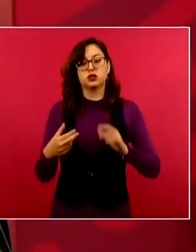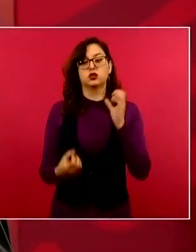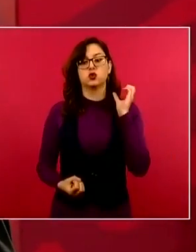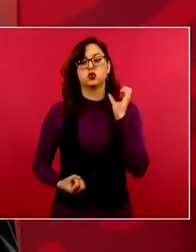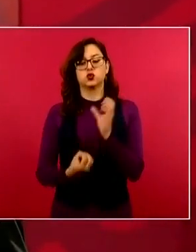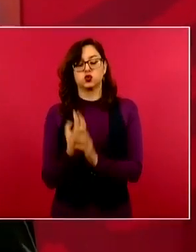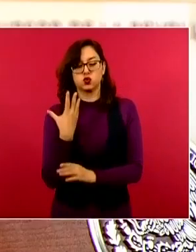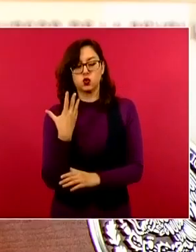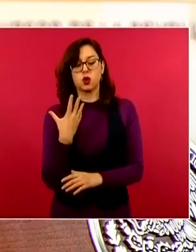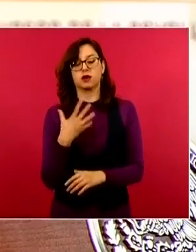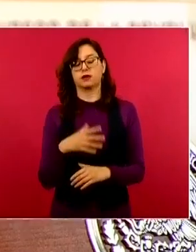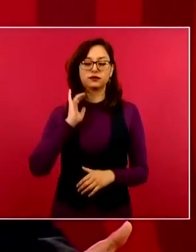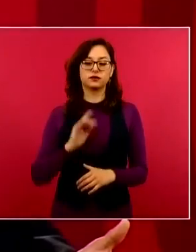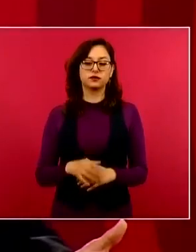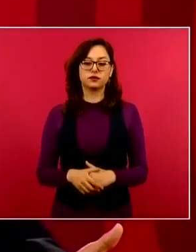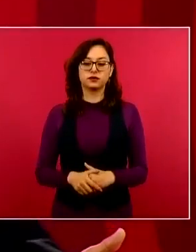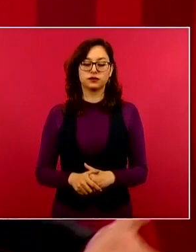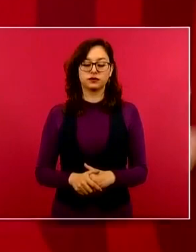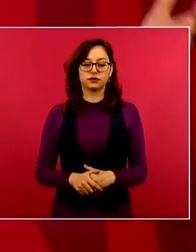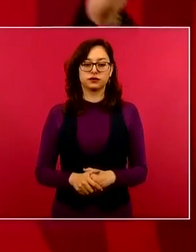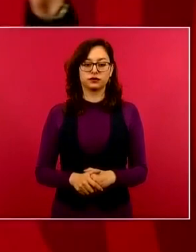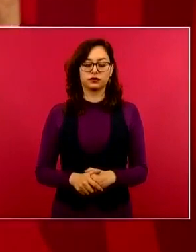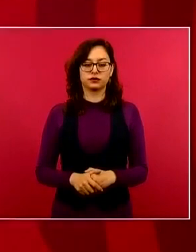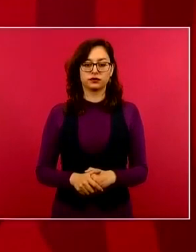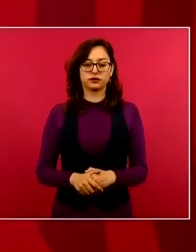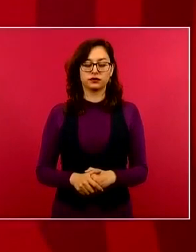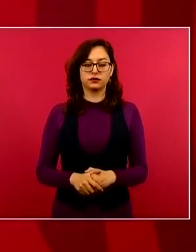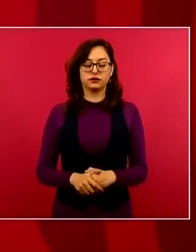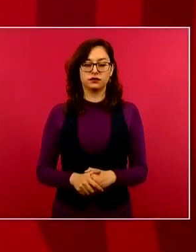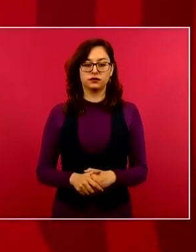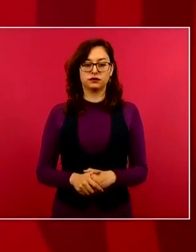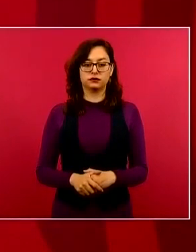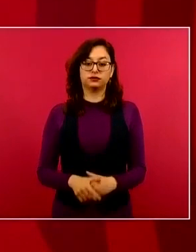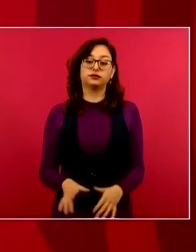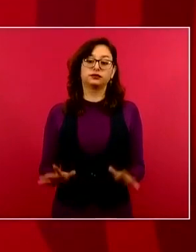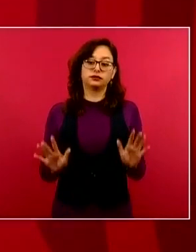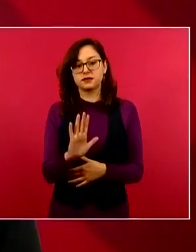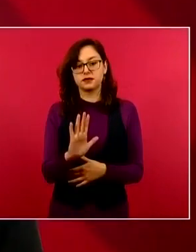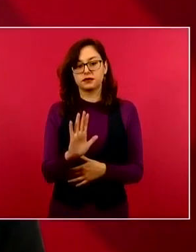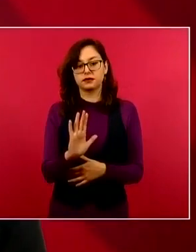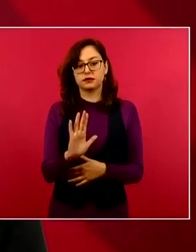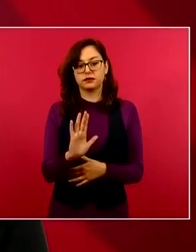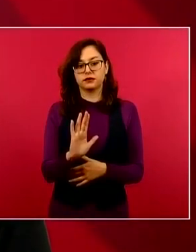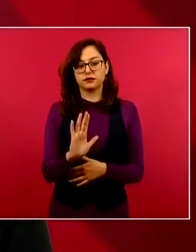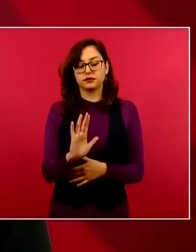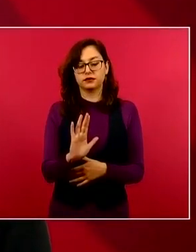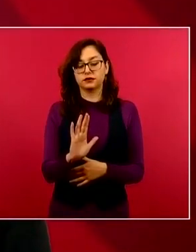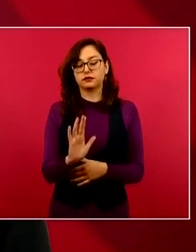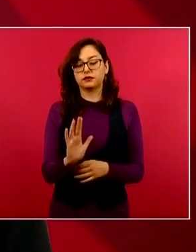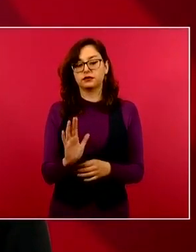entre los países de América. De modo que esperemos que